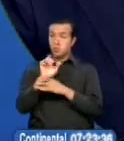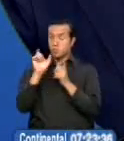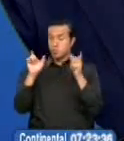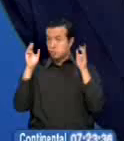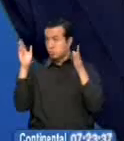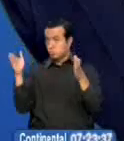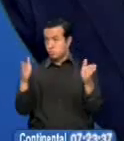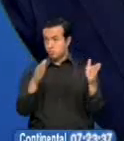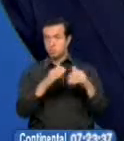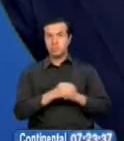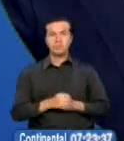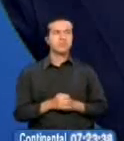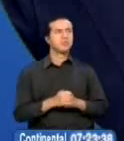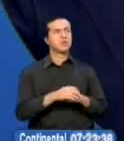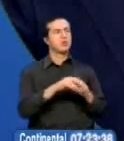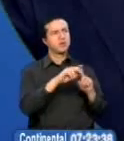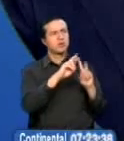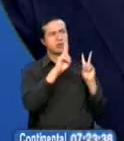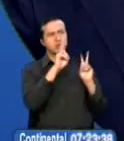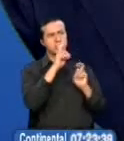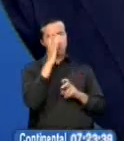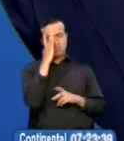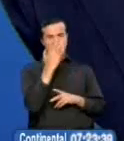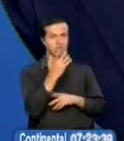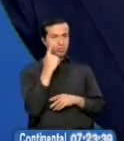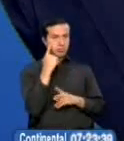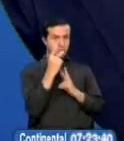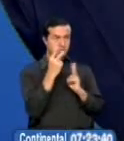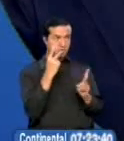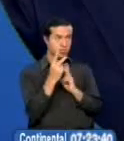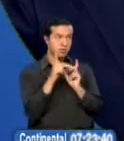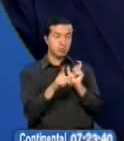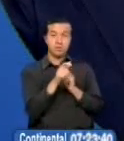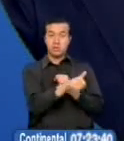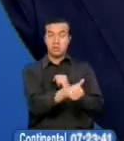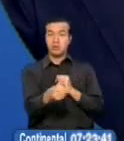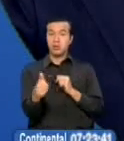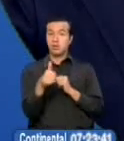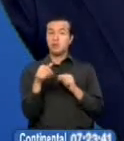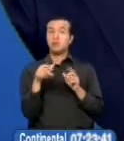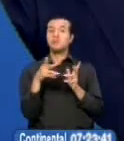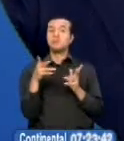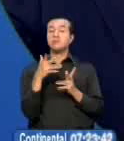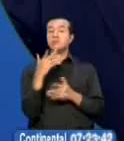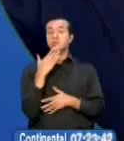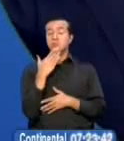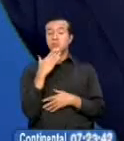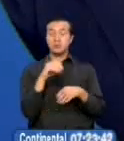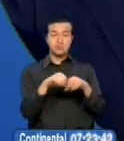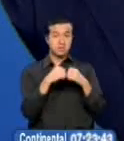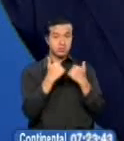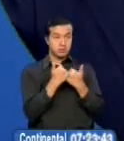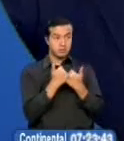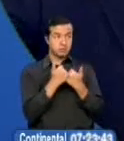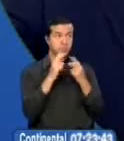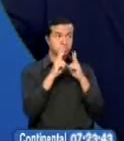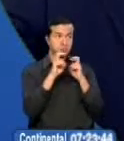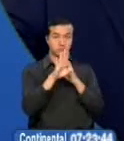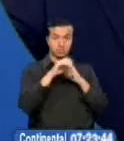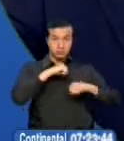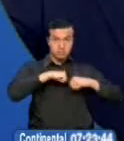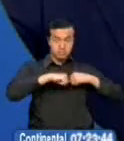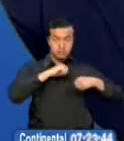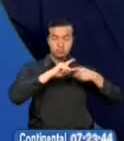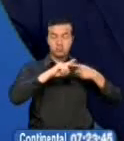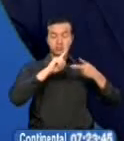ciudadanos. El tema pasa, Jorge, también por la percepción que tenga la ciudadanía en relación a la Asamblea, no solo en cuanto a su gestión,